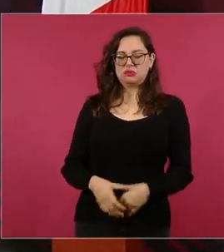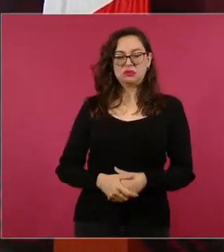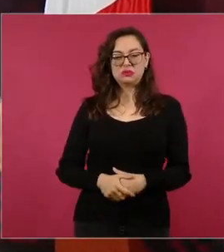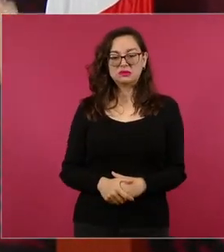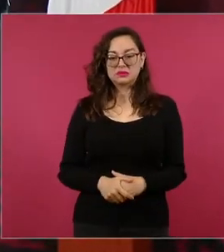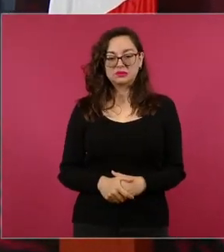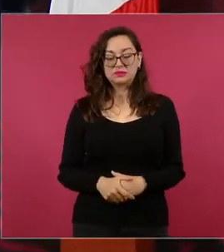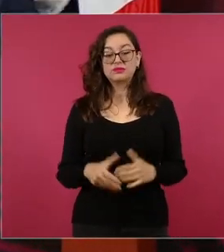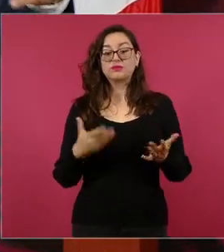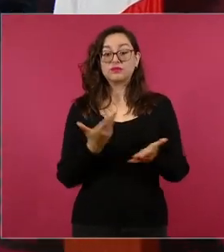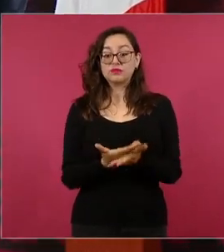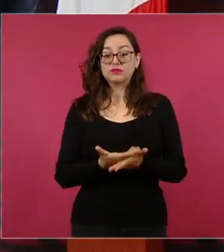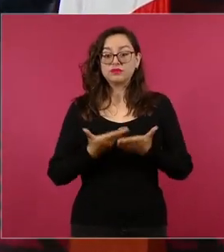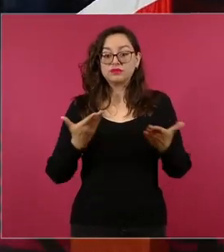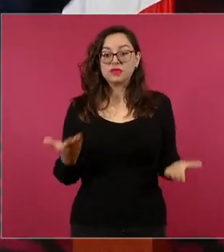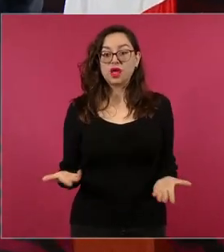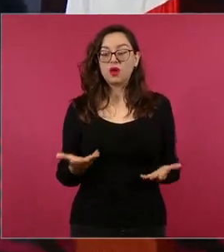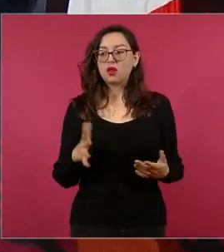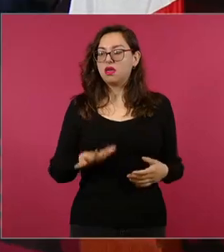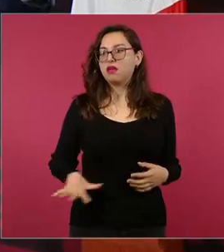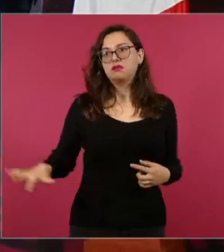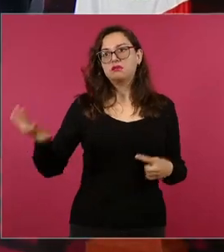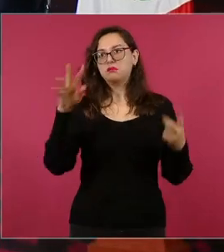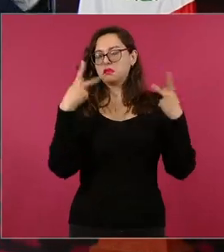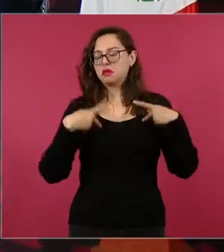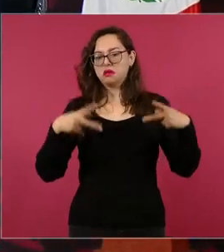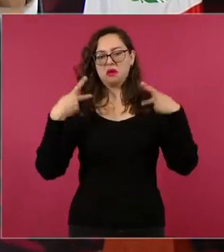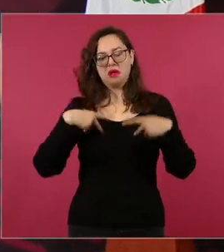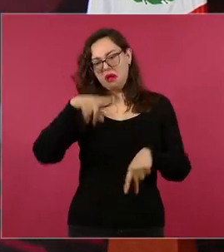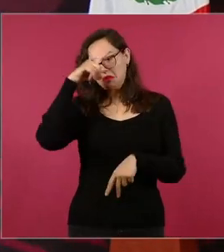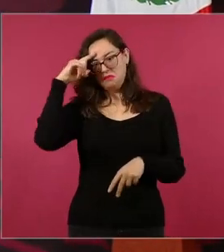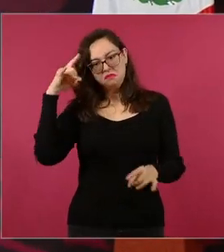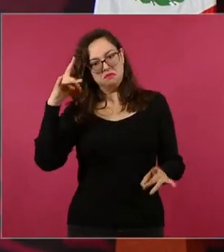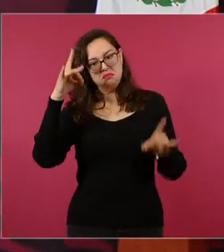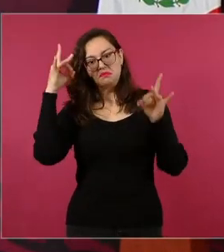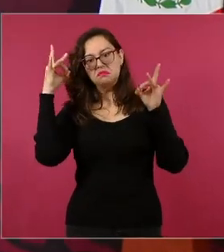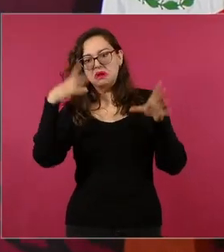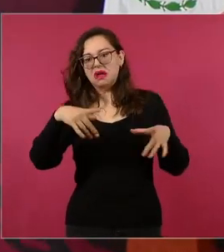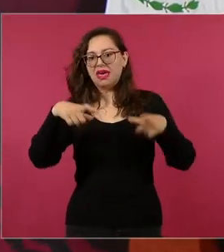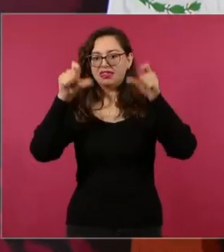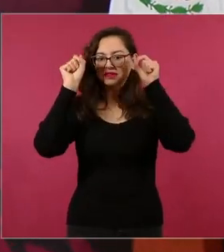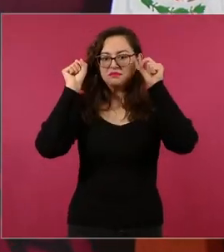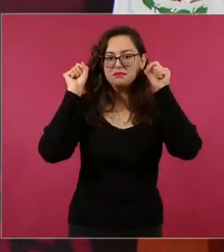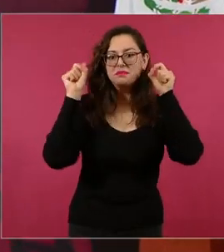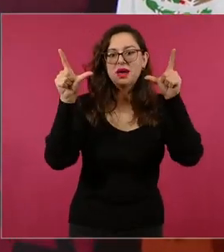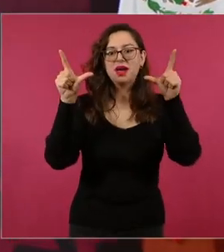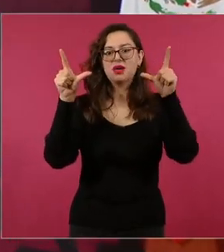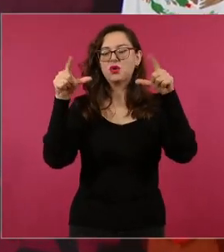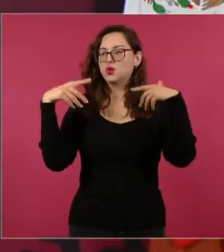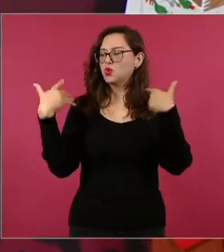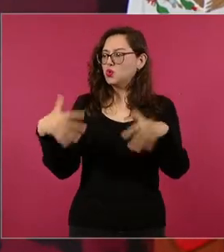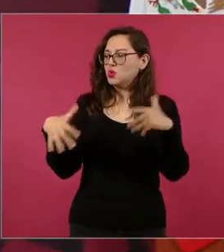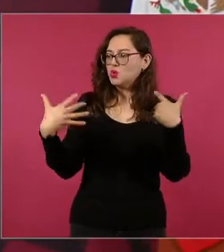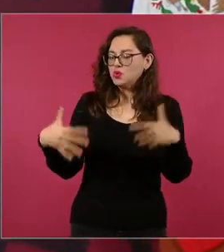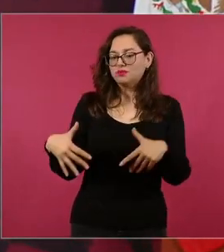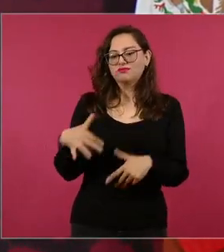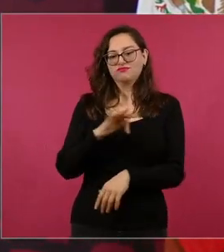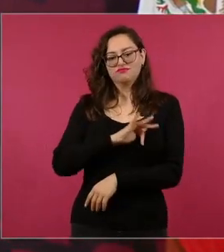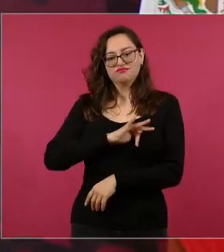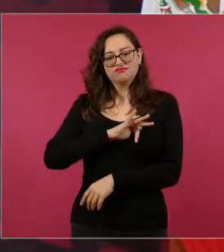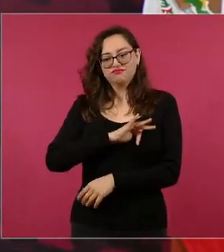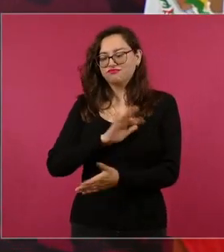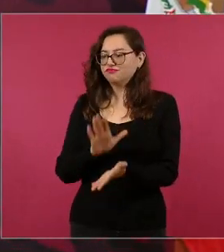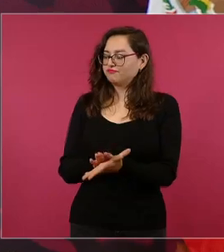Y ahora es como un despertar de Europa y lo celebro bastante,